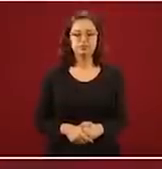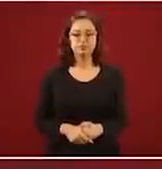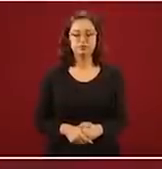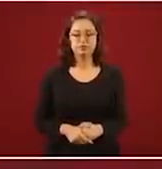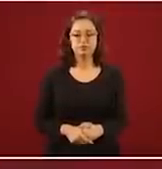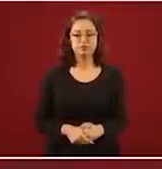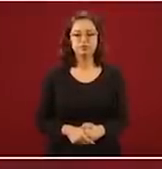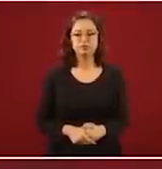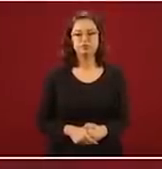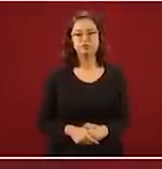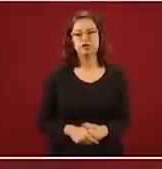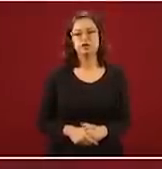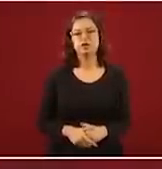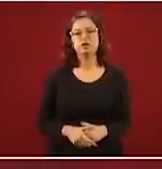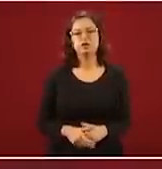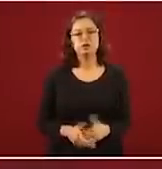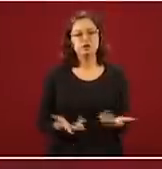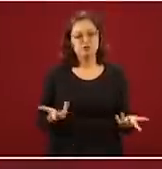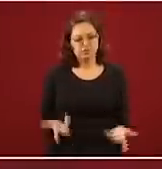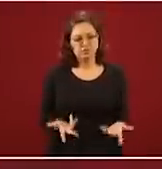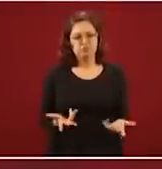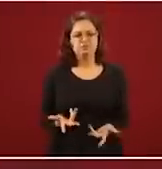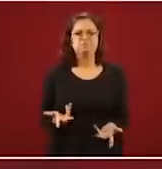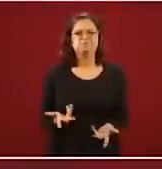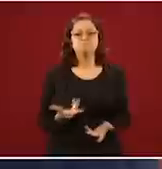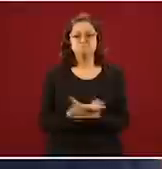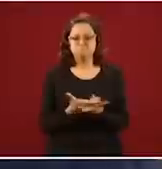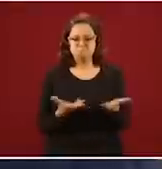que se dediquen a otra cosa